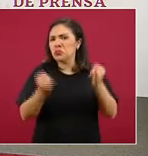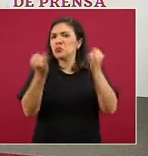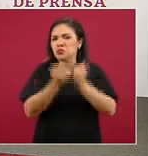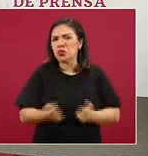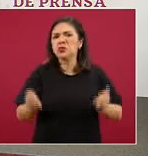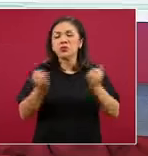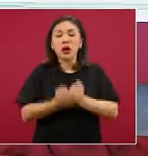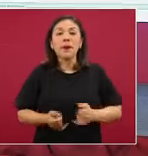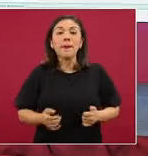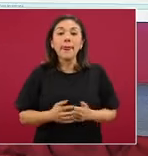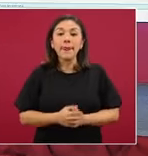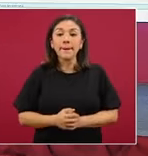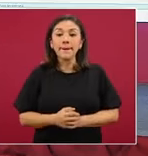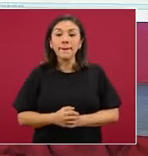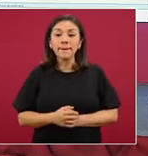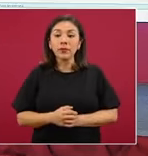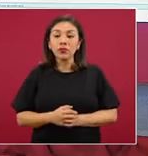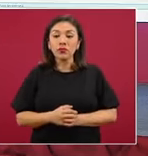La siguiente, por favor.